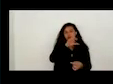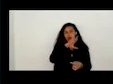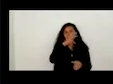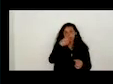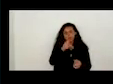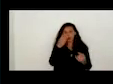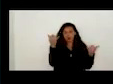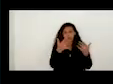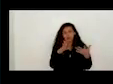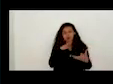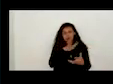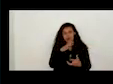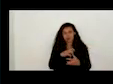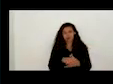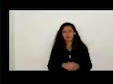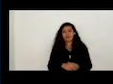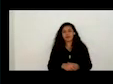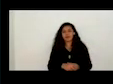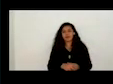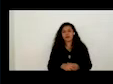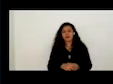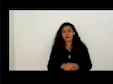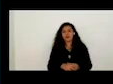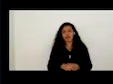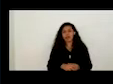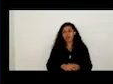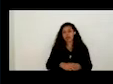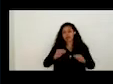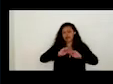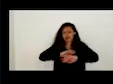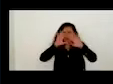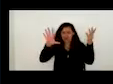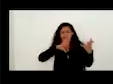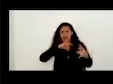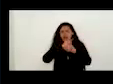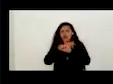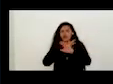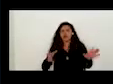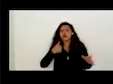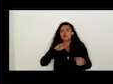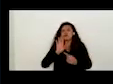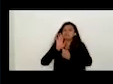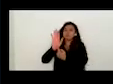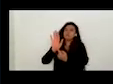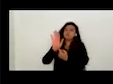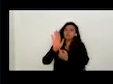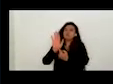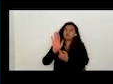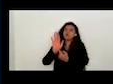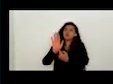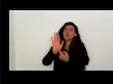pudieran tener. Y obviamente existen datos como este que nos muestran cómo debería ser